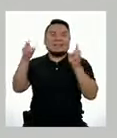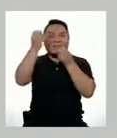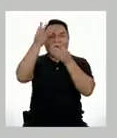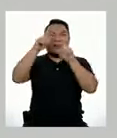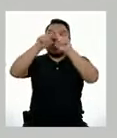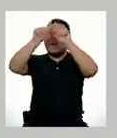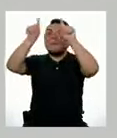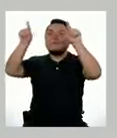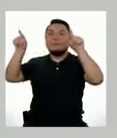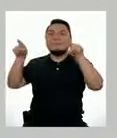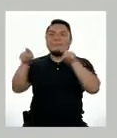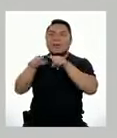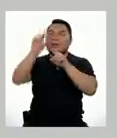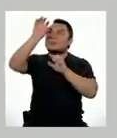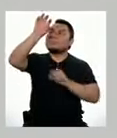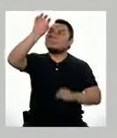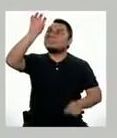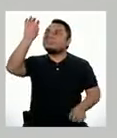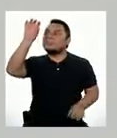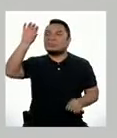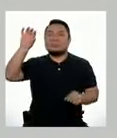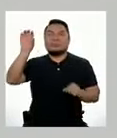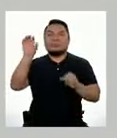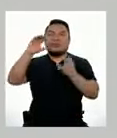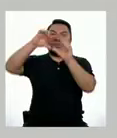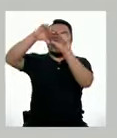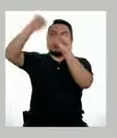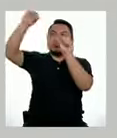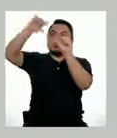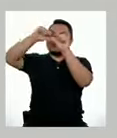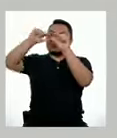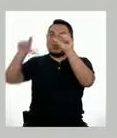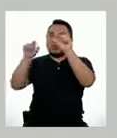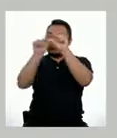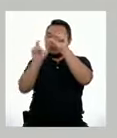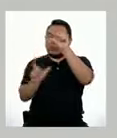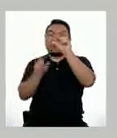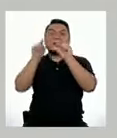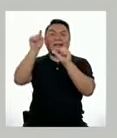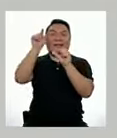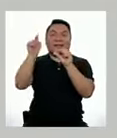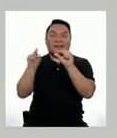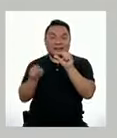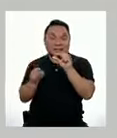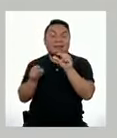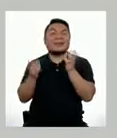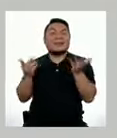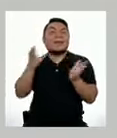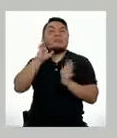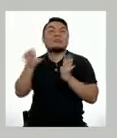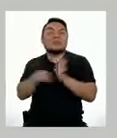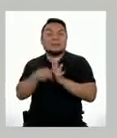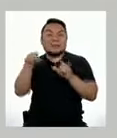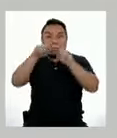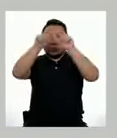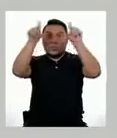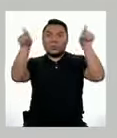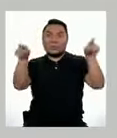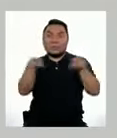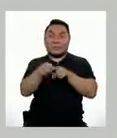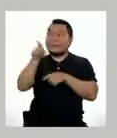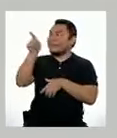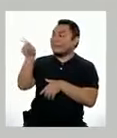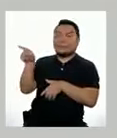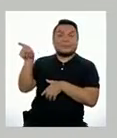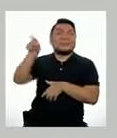sectores. Cada sector representa un posible valor de la variable que se está estudiando. Por ejemplo, en el caso de este gráfico,